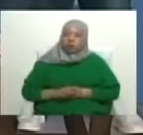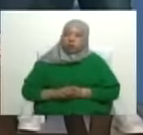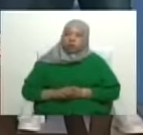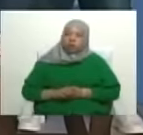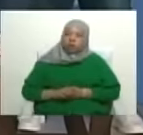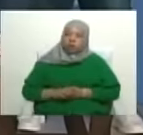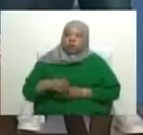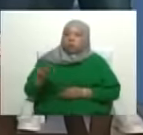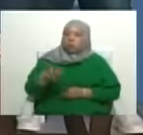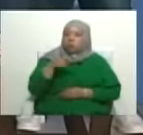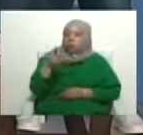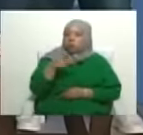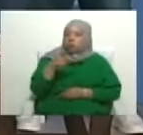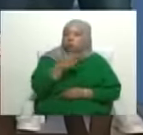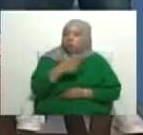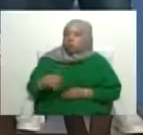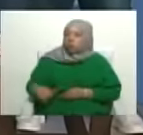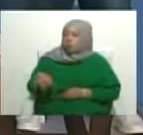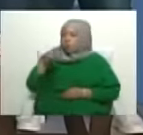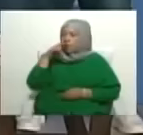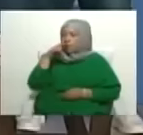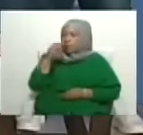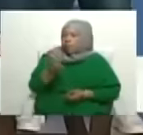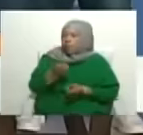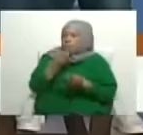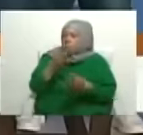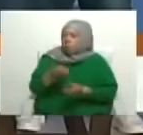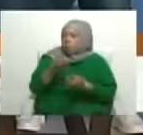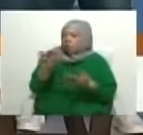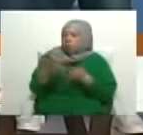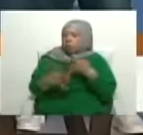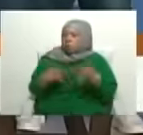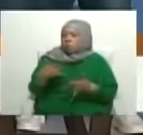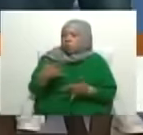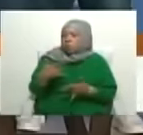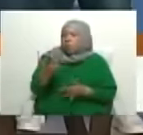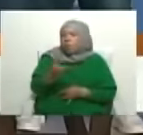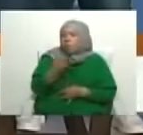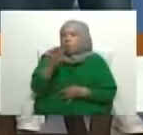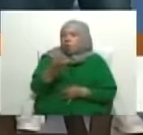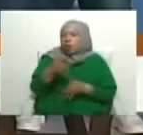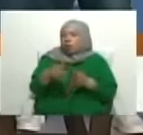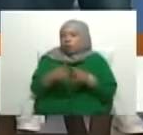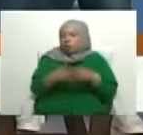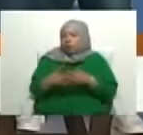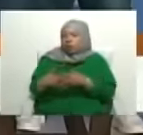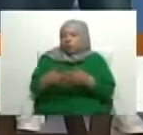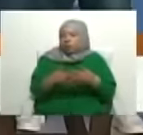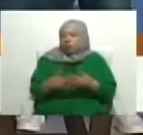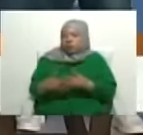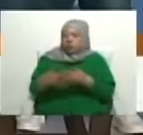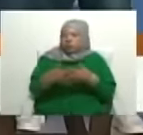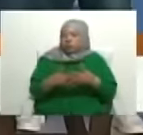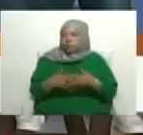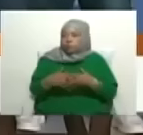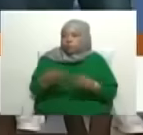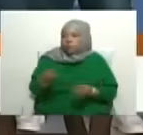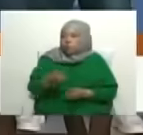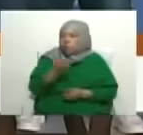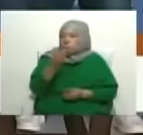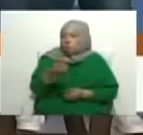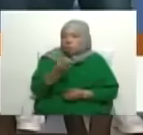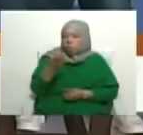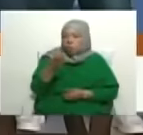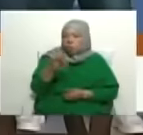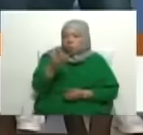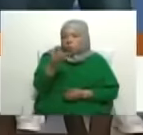si un político norteamericano publica, no norteamericano, si un político estadounidense publica un tuit donde